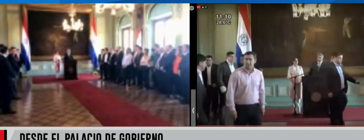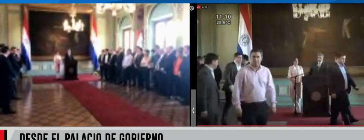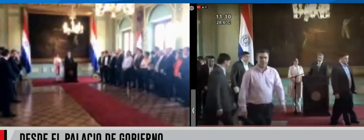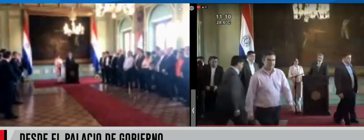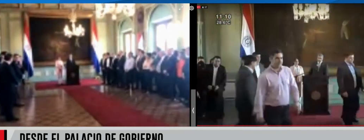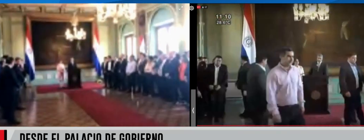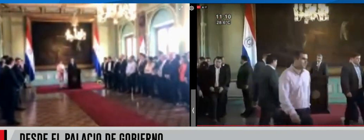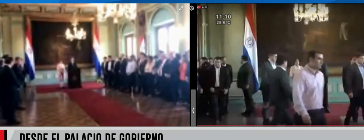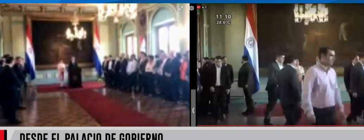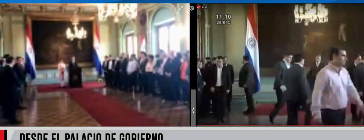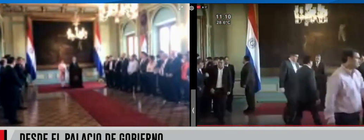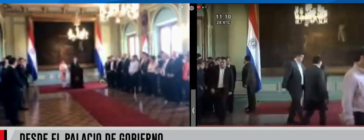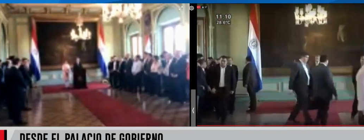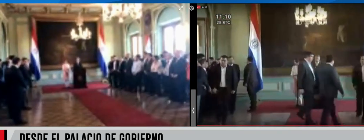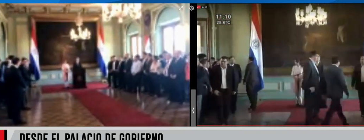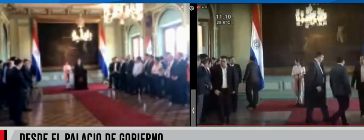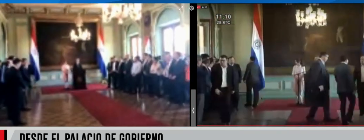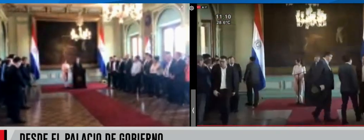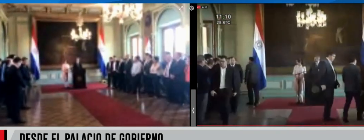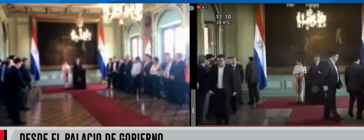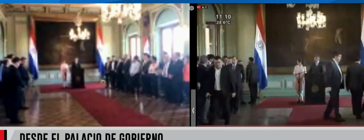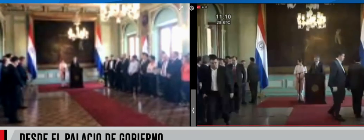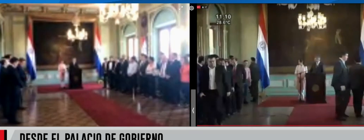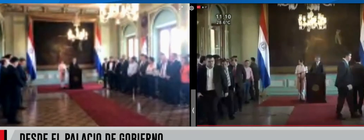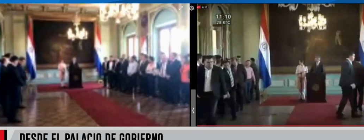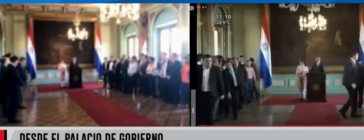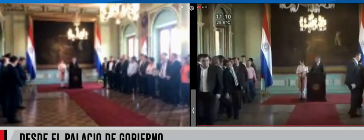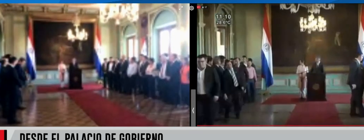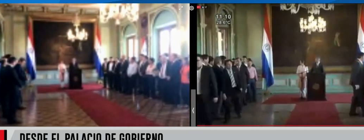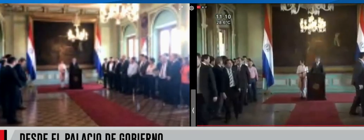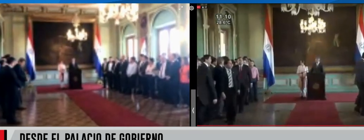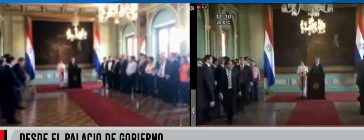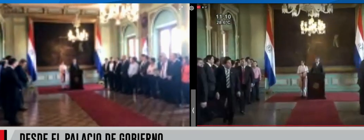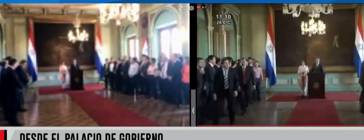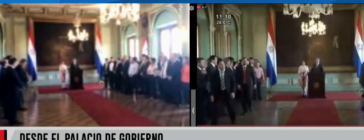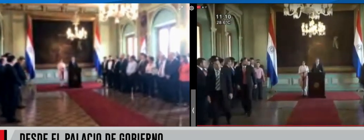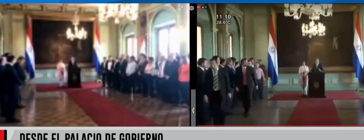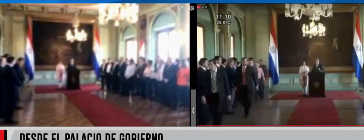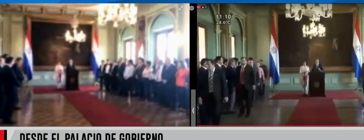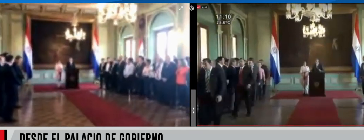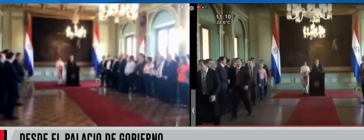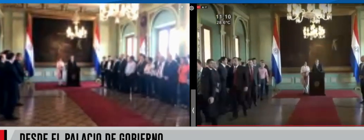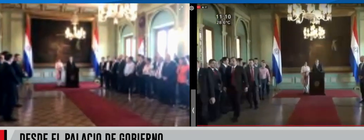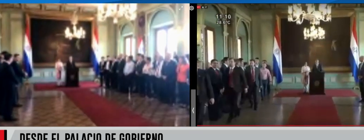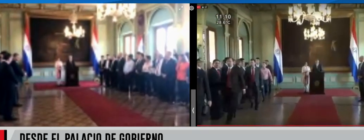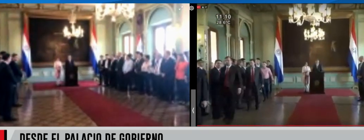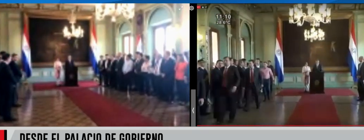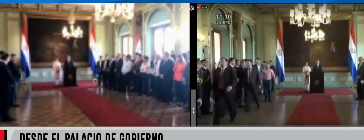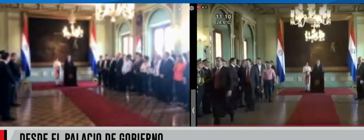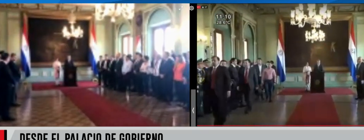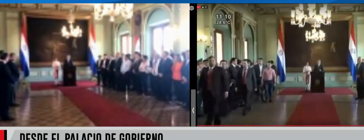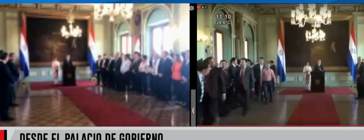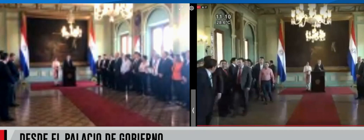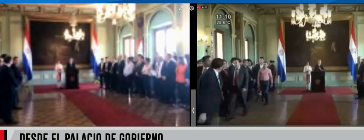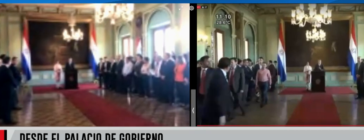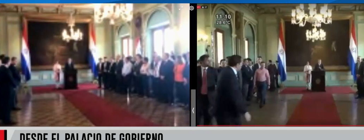principalmente a todos los medios de prensa que a través de ustedes podemos